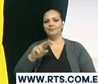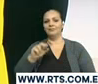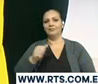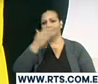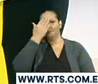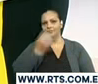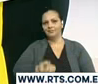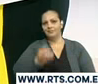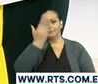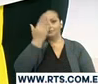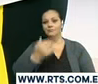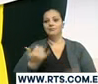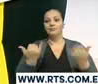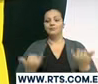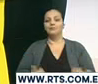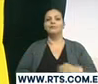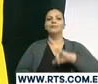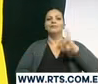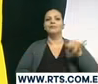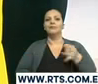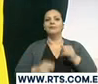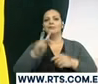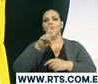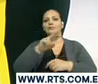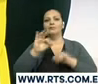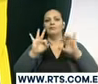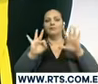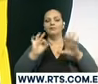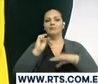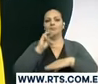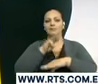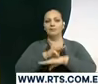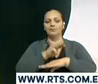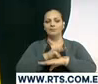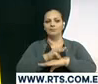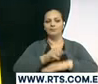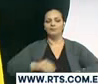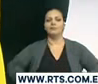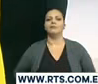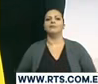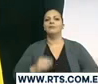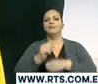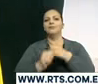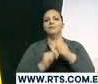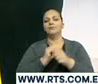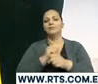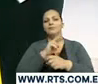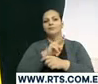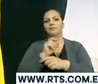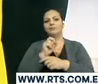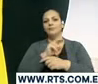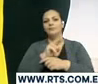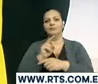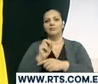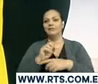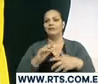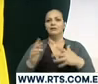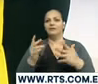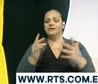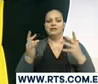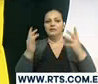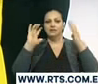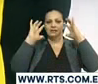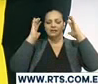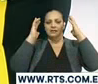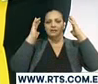Hoy jueves 28 de mayo, arrancamos con pie derecho. Este año 2020 nos tiene todavía medio alborotados, pero